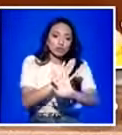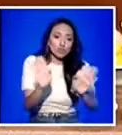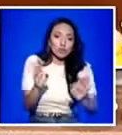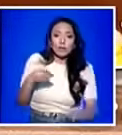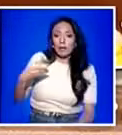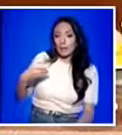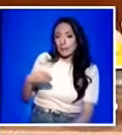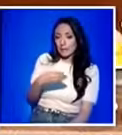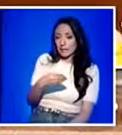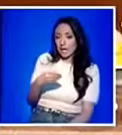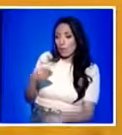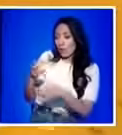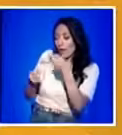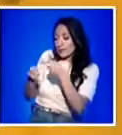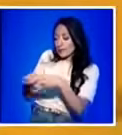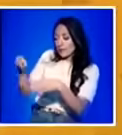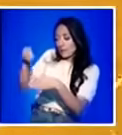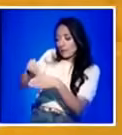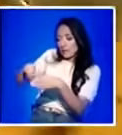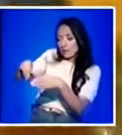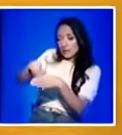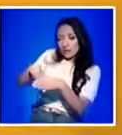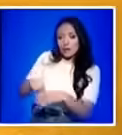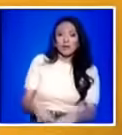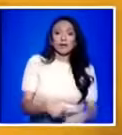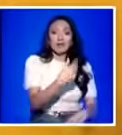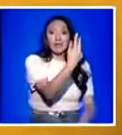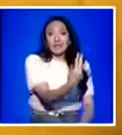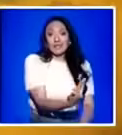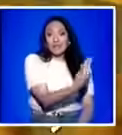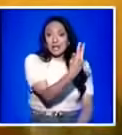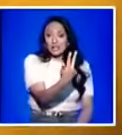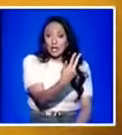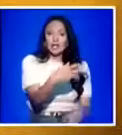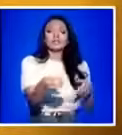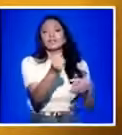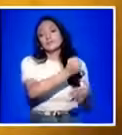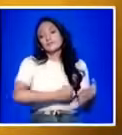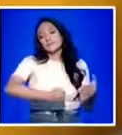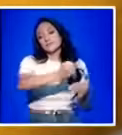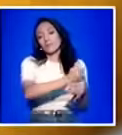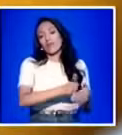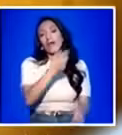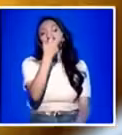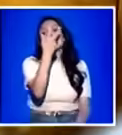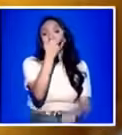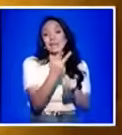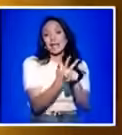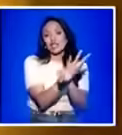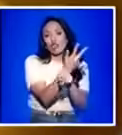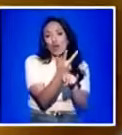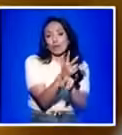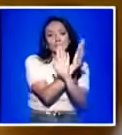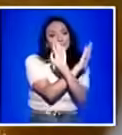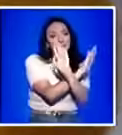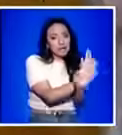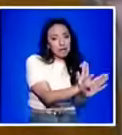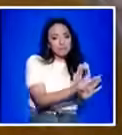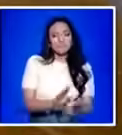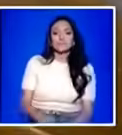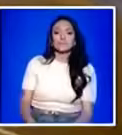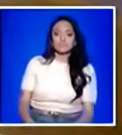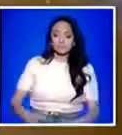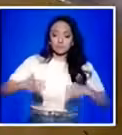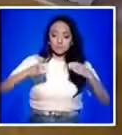un poquito de leche. Luego de 3 horas de cocción está lista la fanesca. Emplatemos, Moniquita. Con mucho gusto, mi Andreita. Entonces, ahora